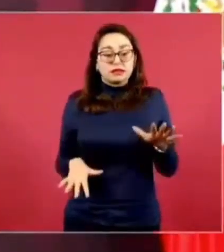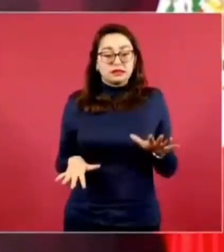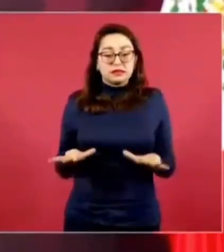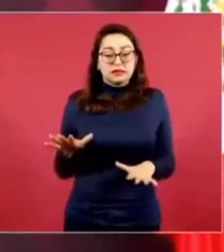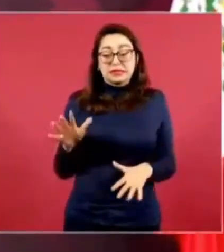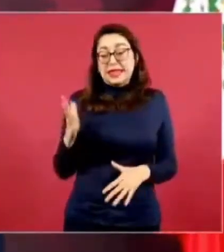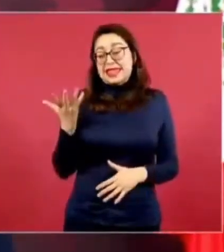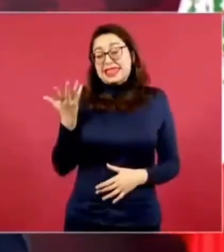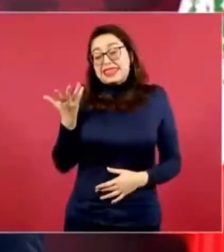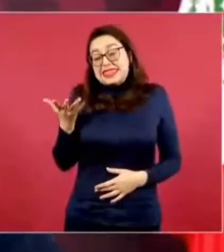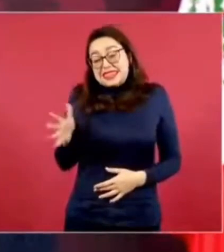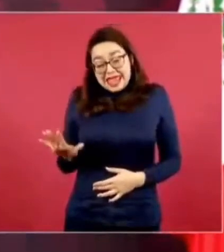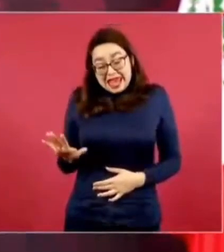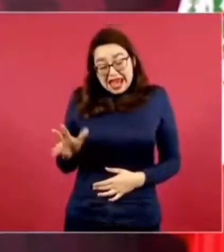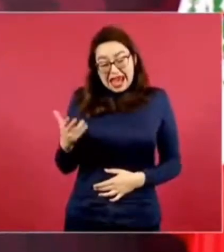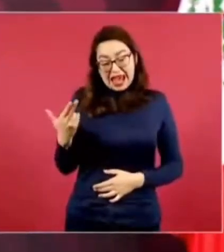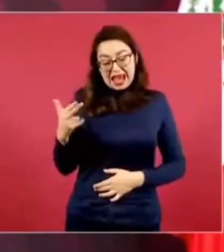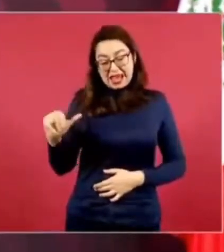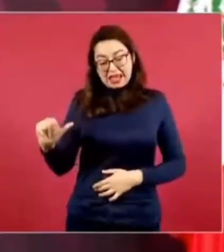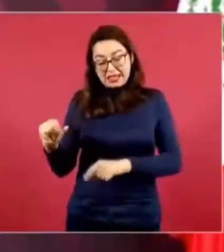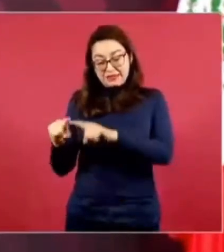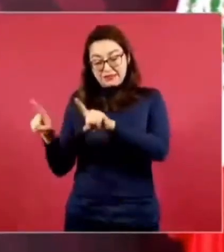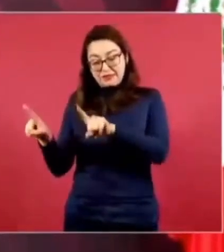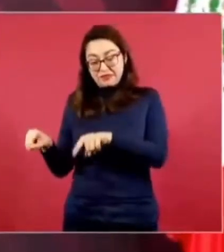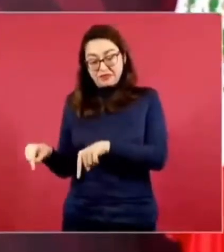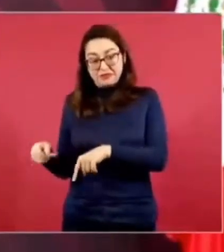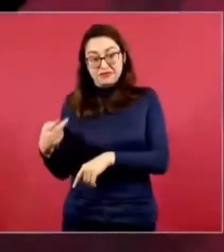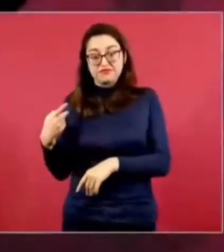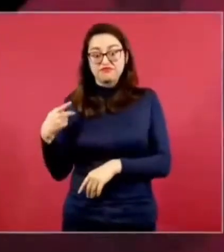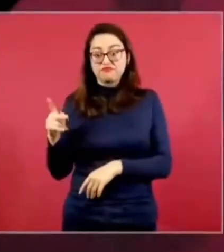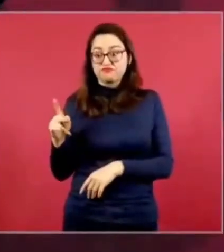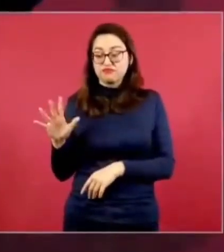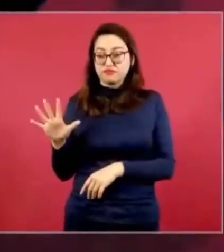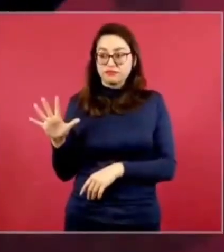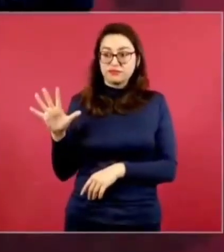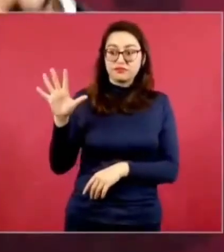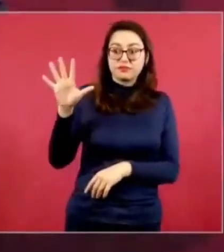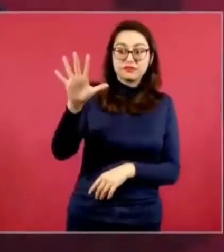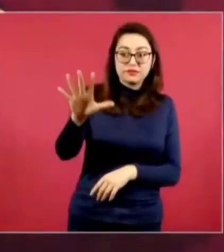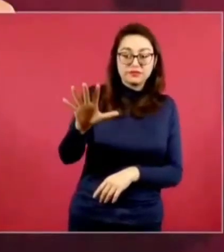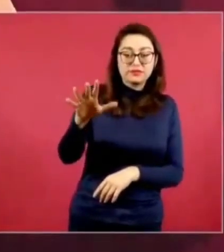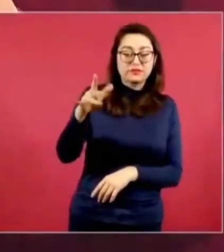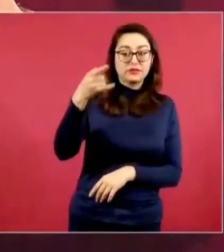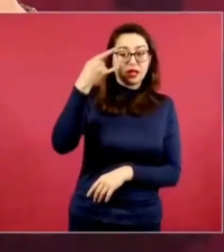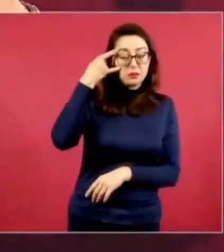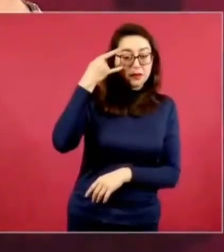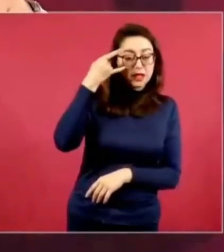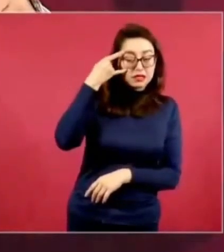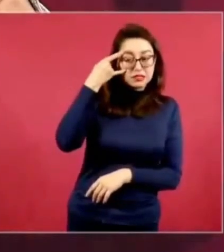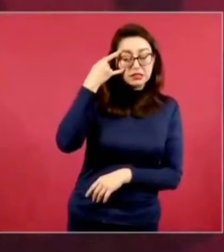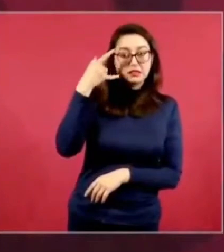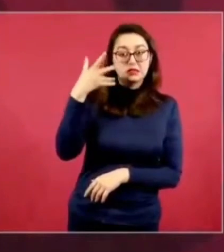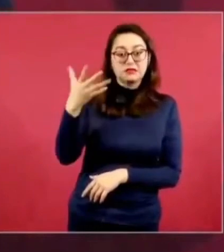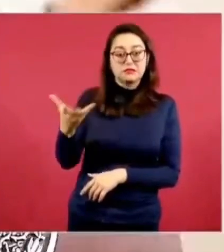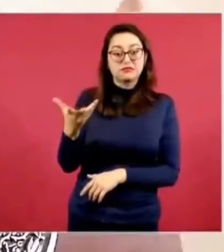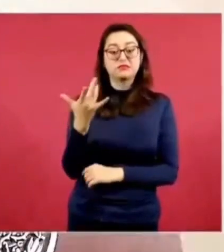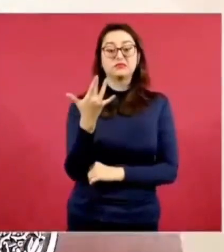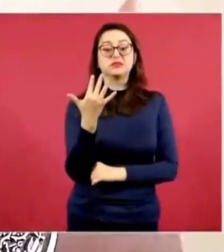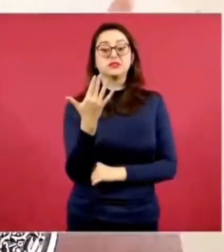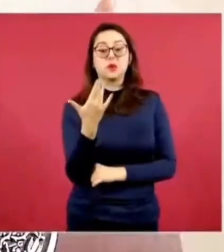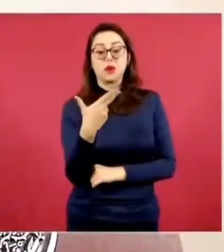de 10 pero acá 50 y hasta 100 nada más que no